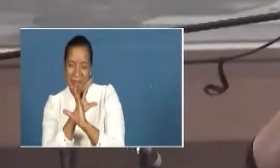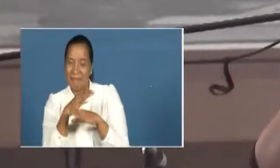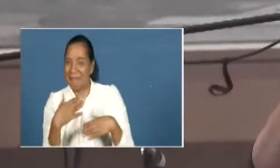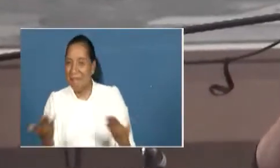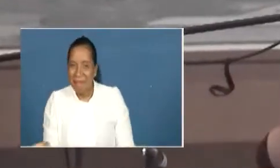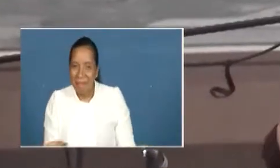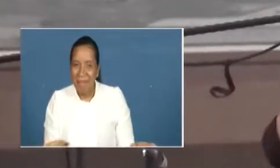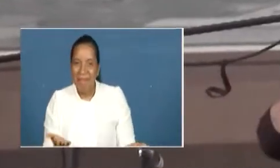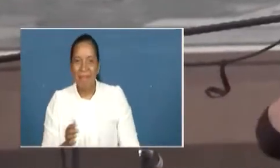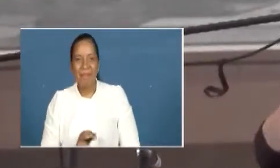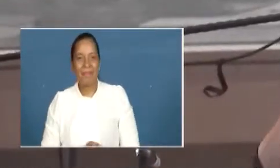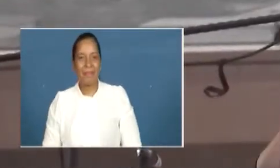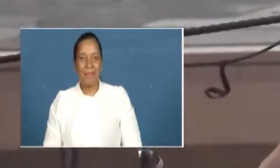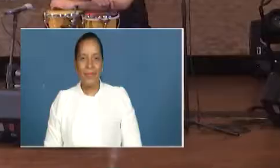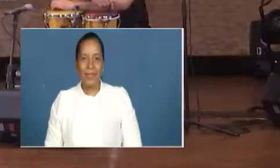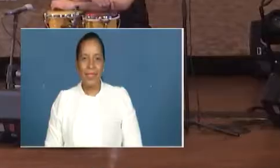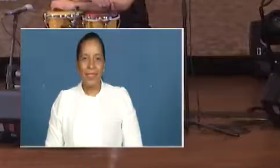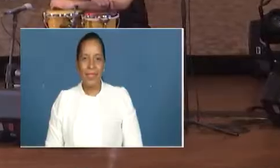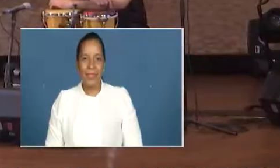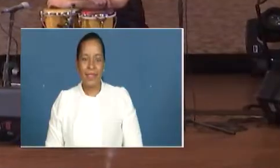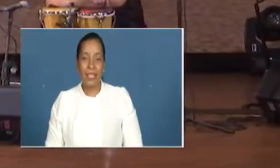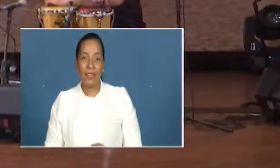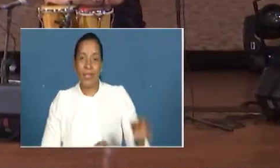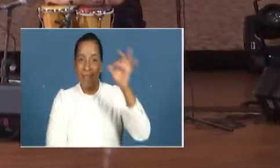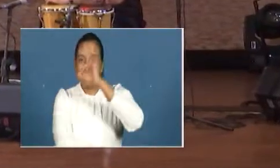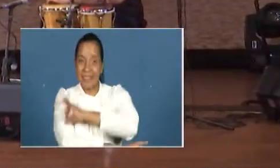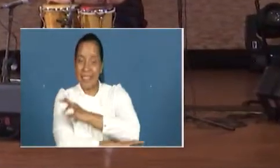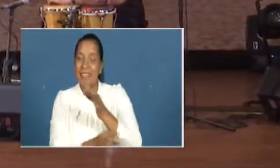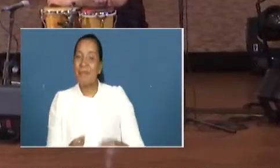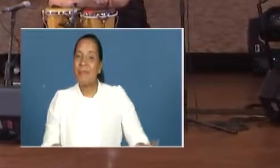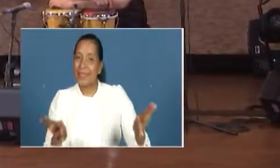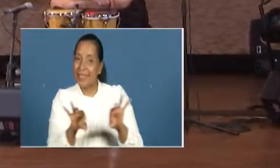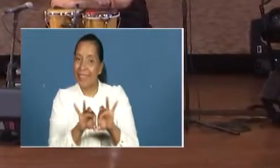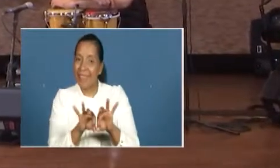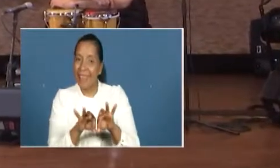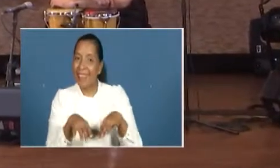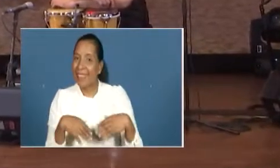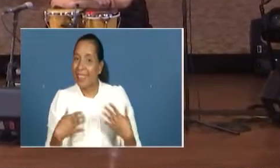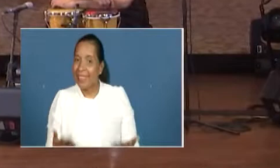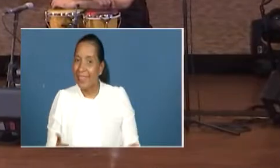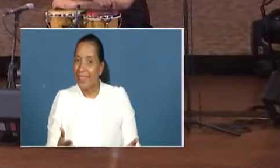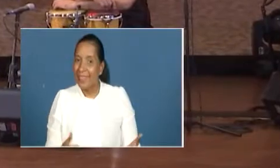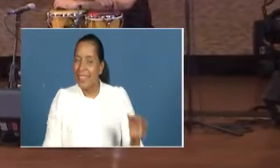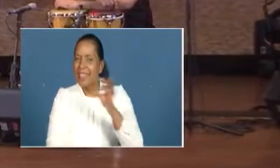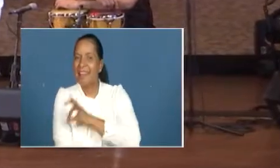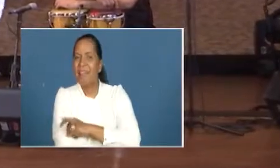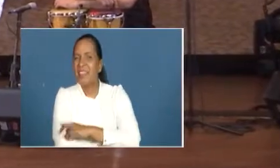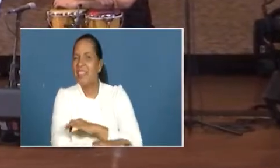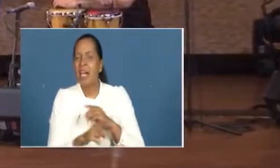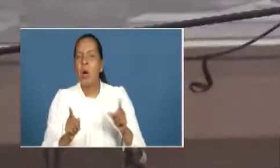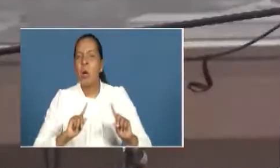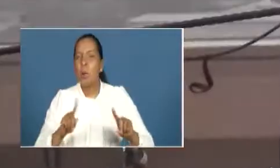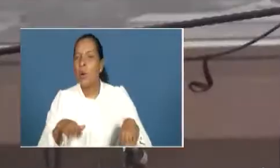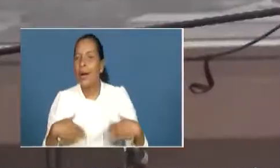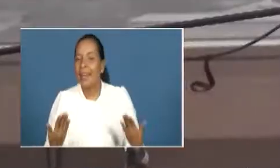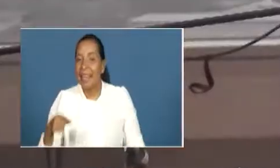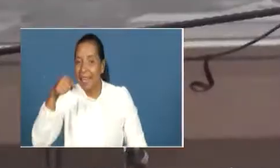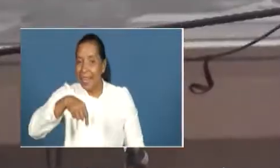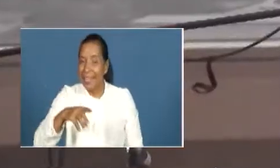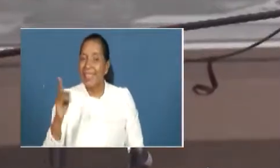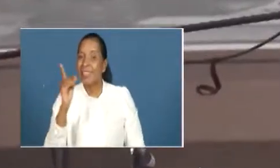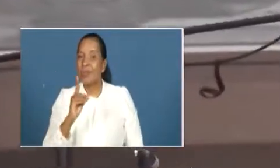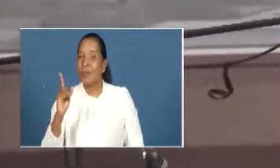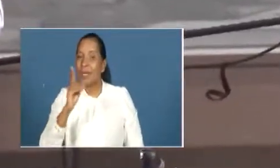que sí. Bueno, viene una fecha muy importante. ¿Ah, sí? Sí, viene la fecha muy importante, que es este domingo que